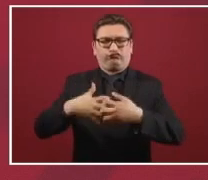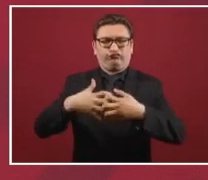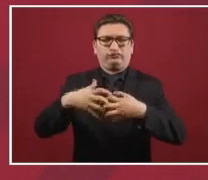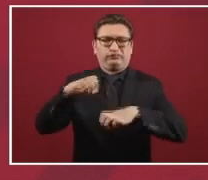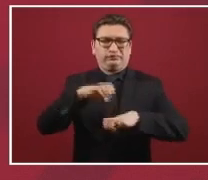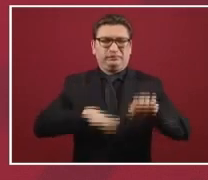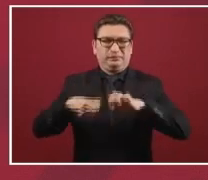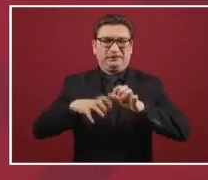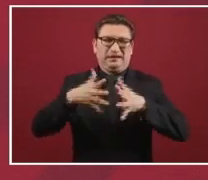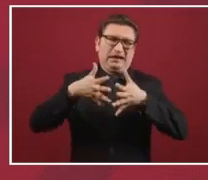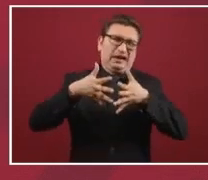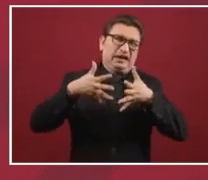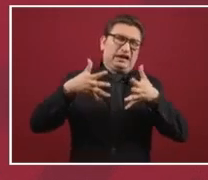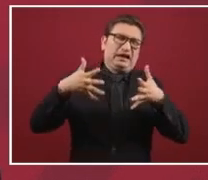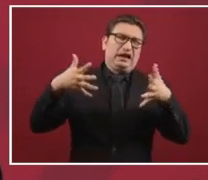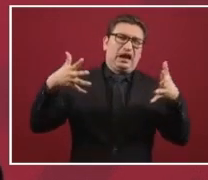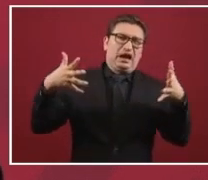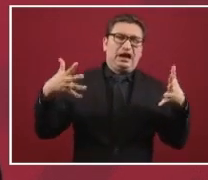en un